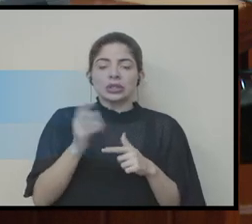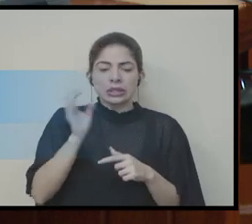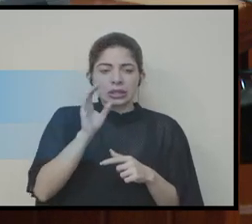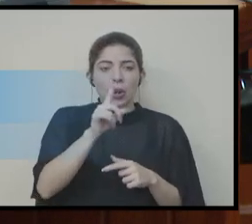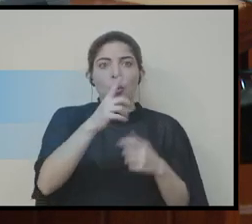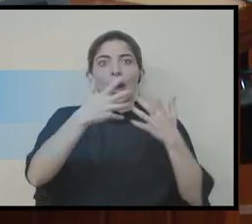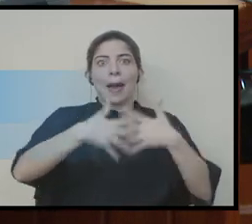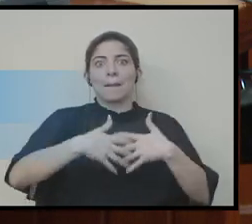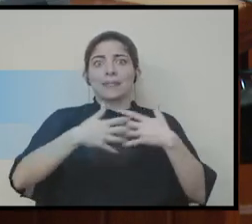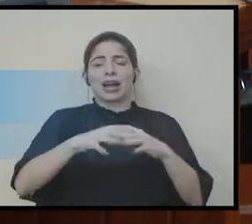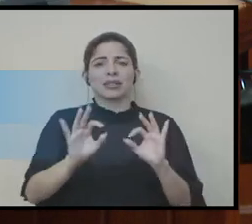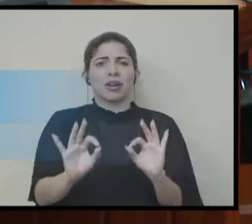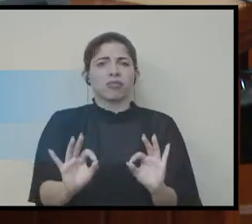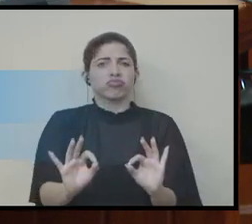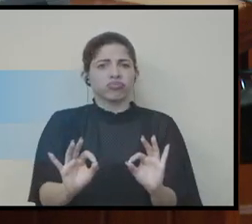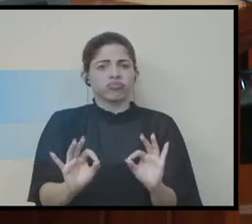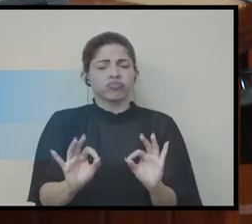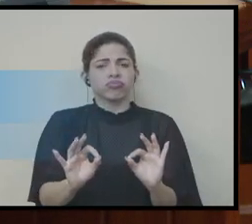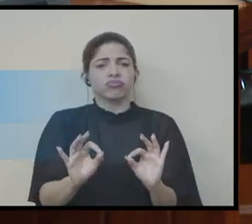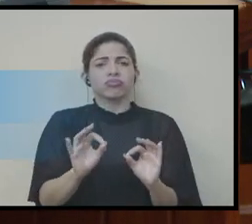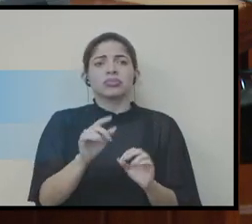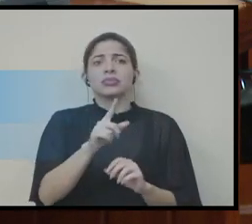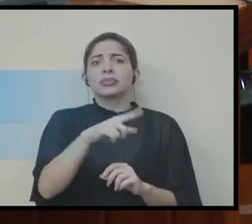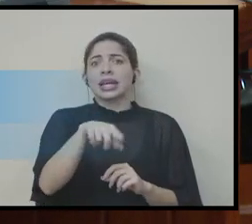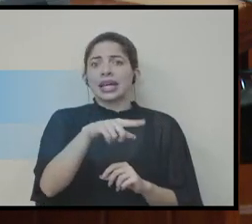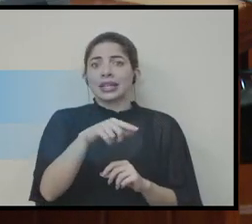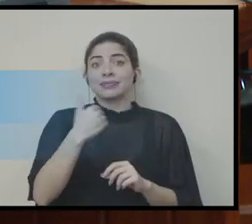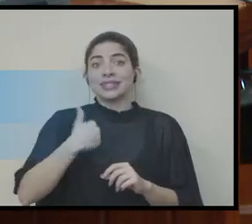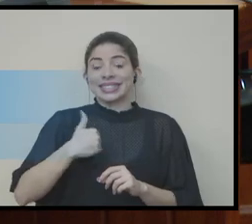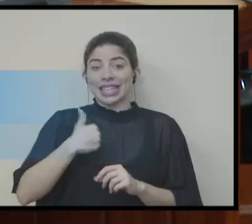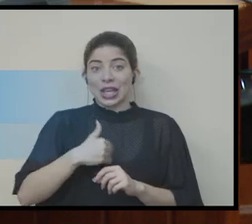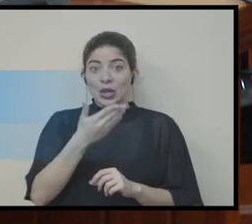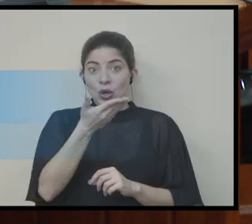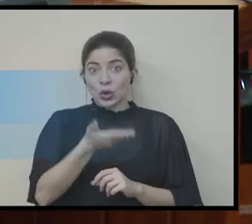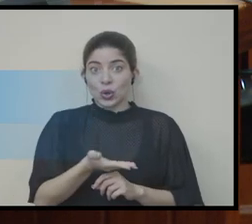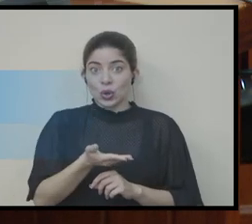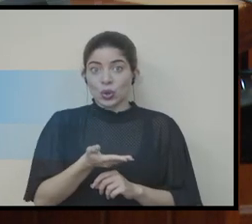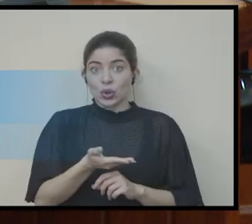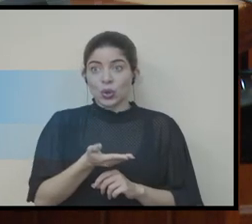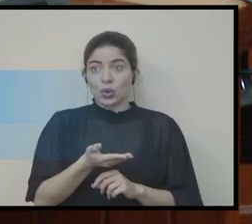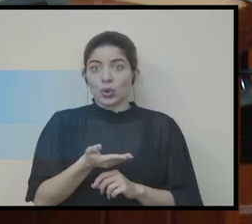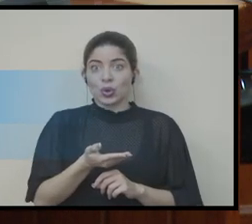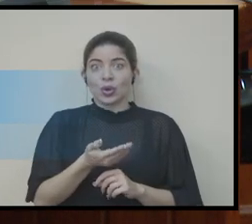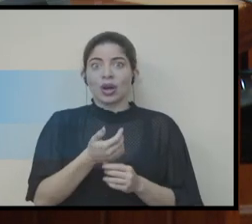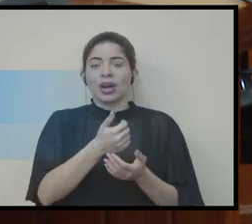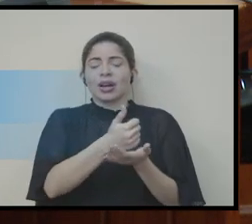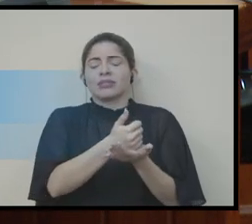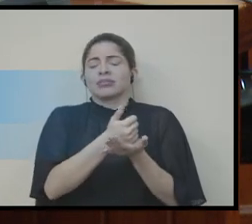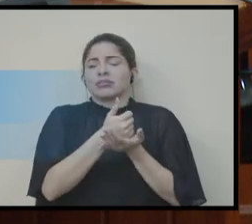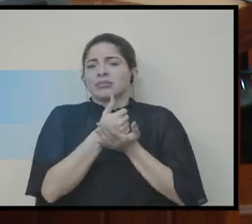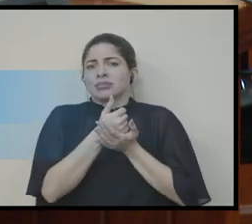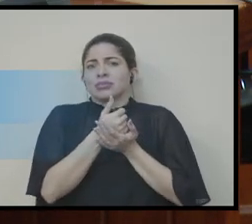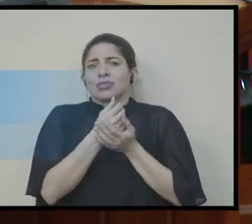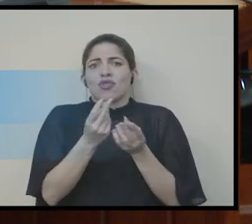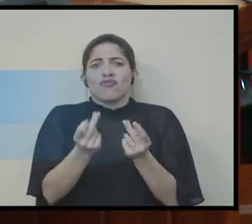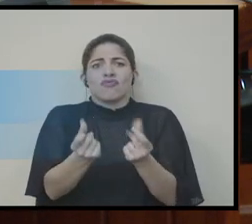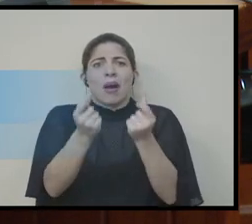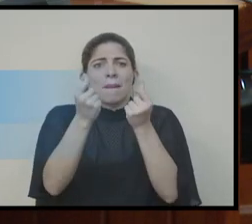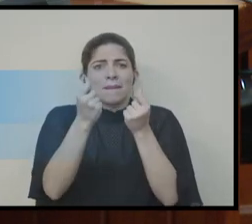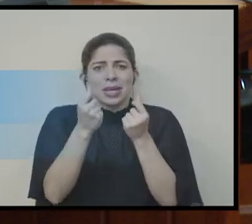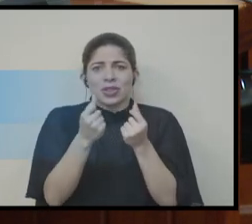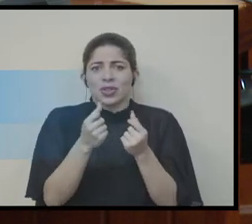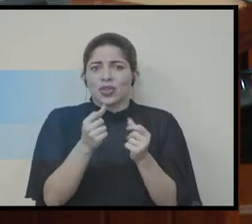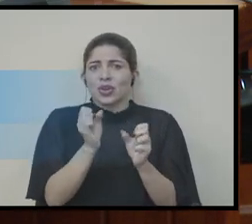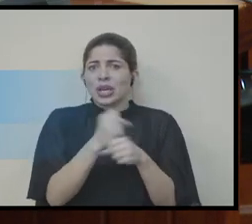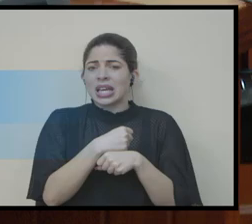una empresa buenísima que además el señor, o sea, nos sacó todo rapidísimo